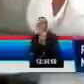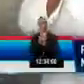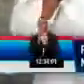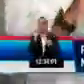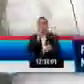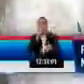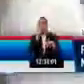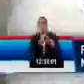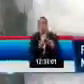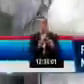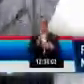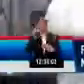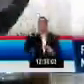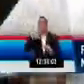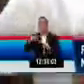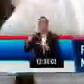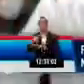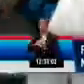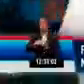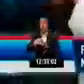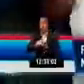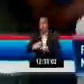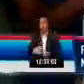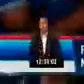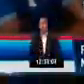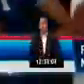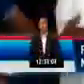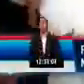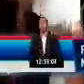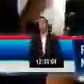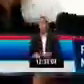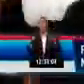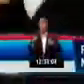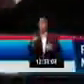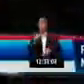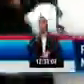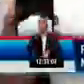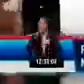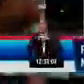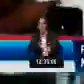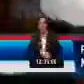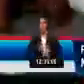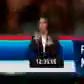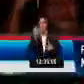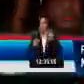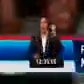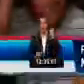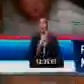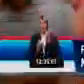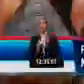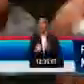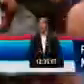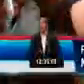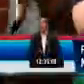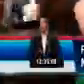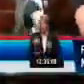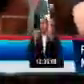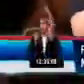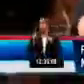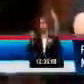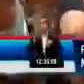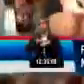que recibió el prefecto del Guayas, Carlos Luis Morales, quien además recibió el respaldo de sus simpatizantes. Y al preguntarle sobre